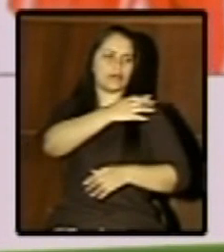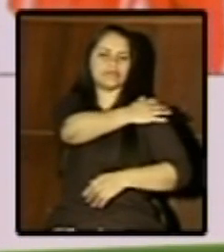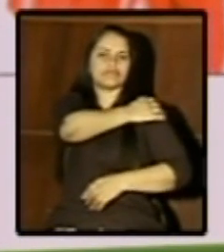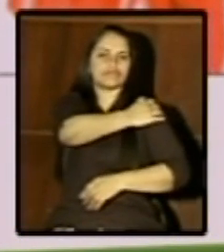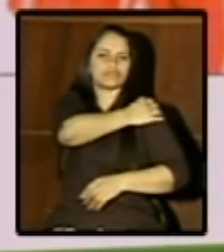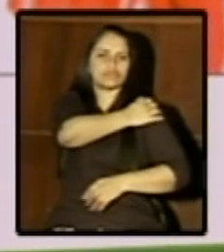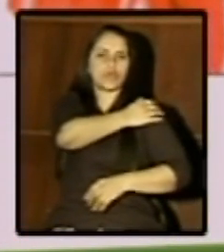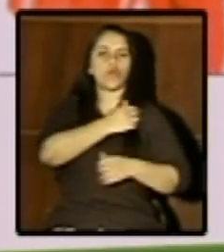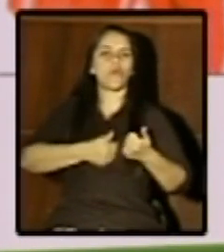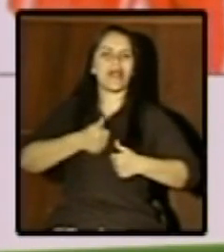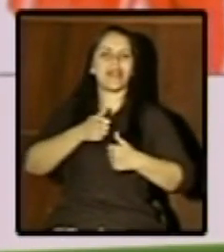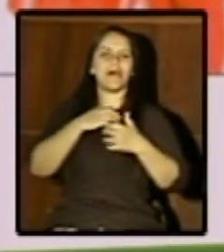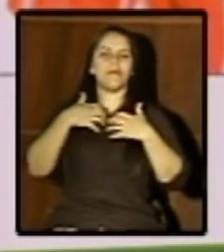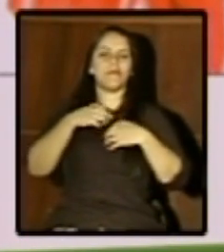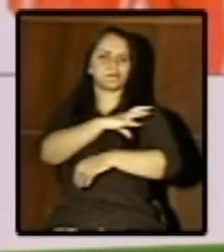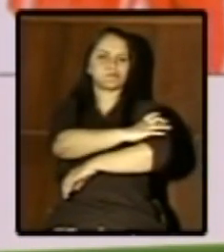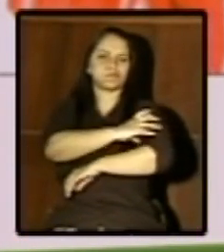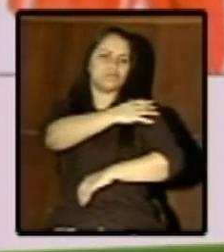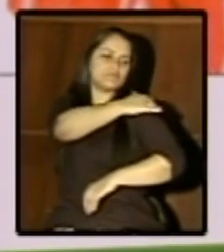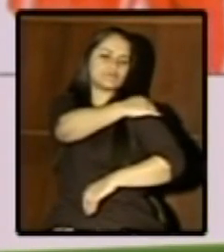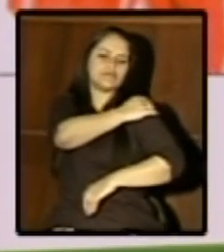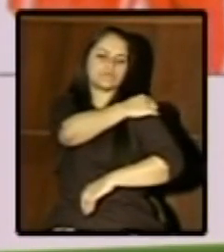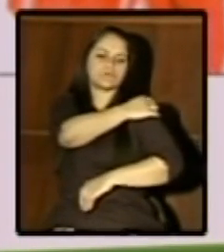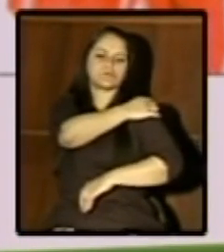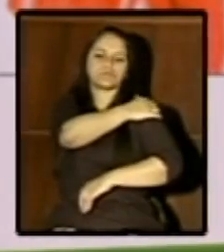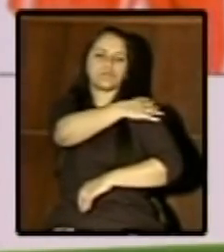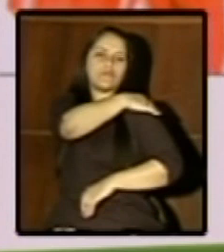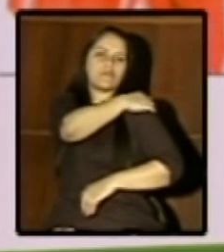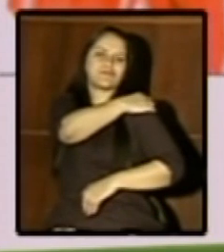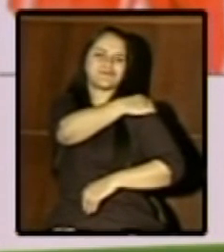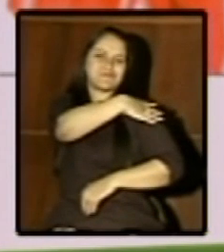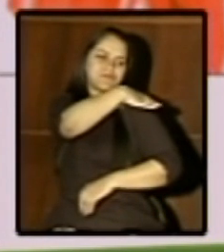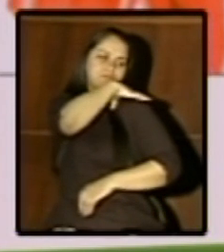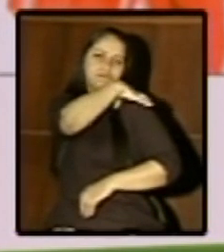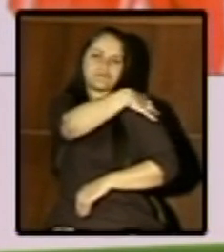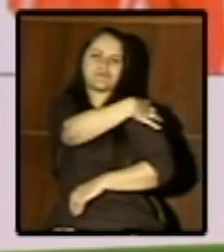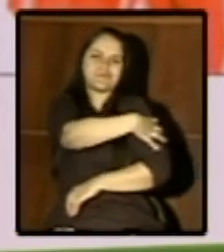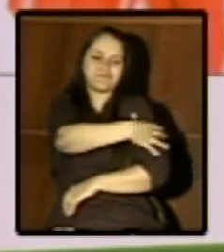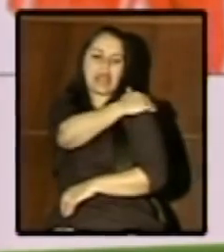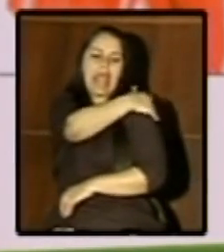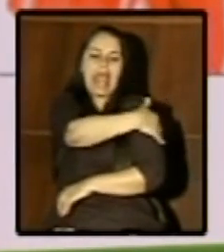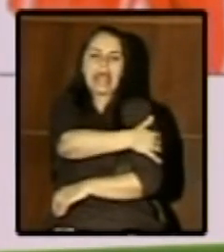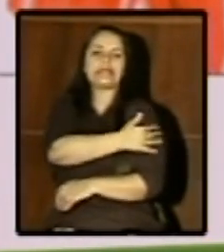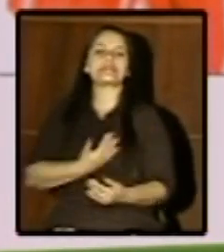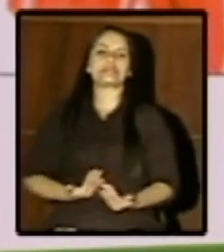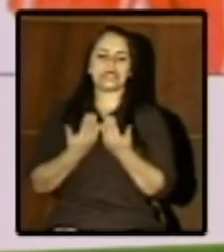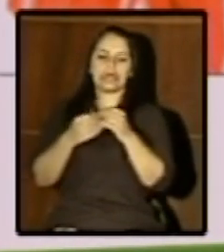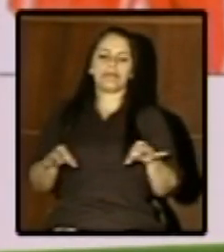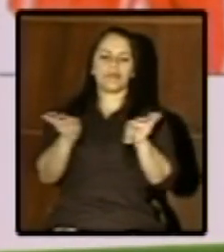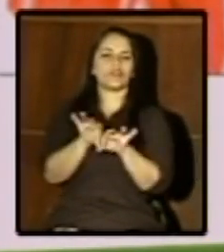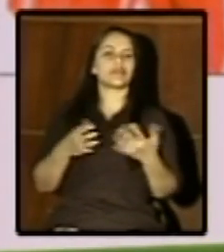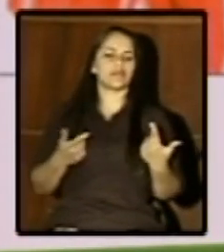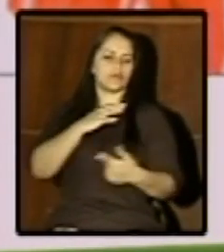los nervios obviamente que me den la información de movimiento. Y tengo que tener este músculo que se llama el deltoides, es el músculo